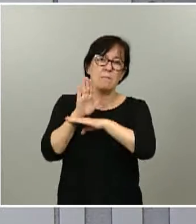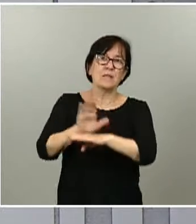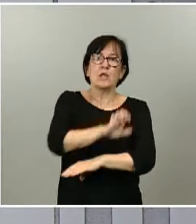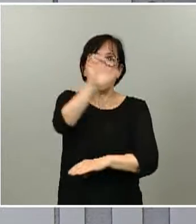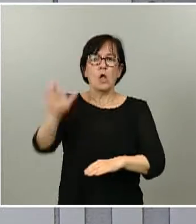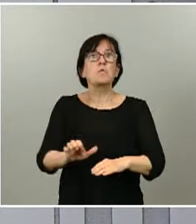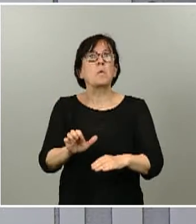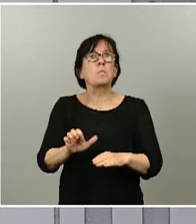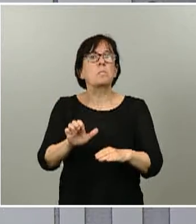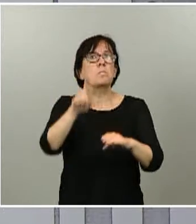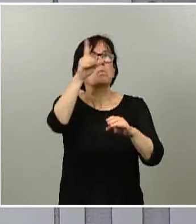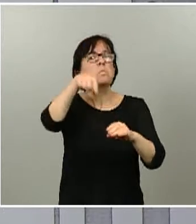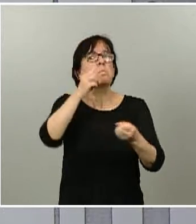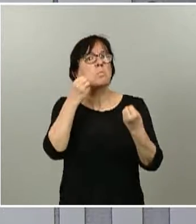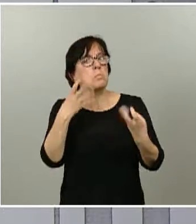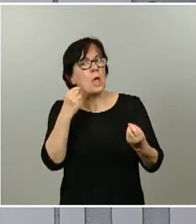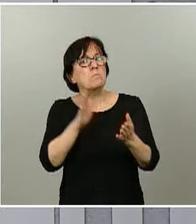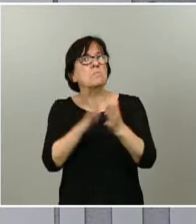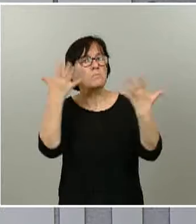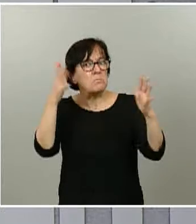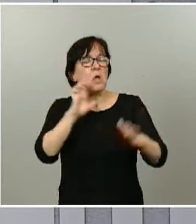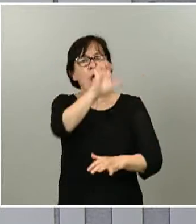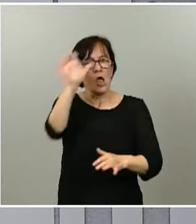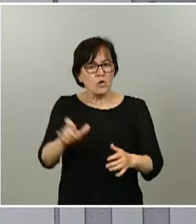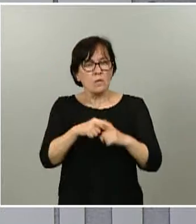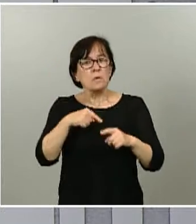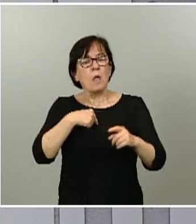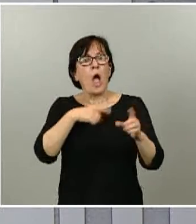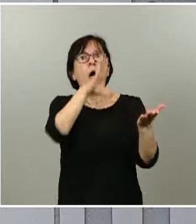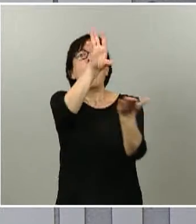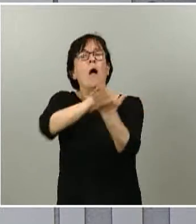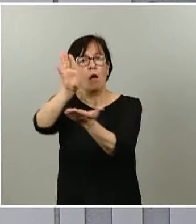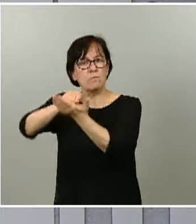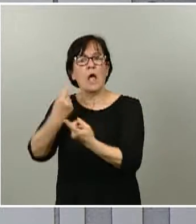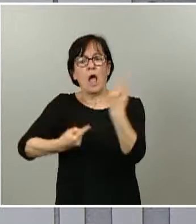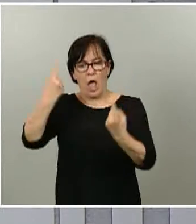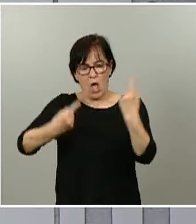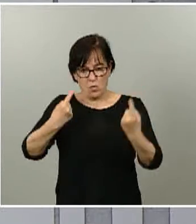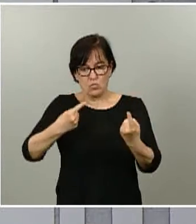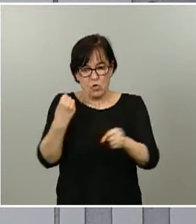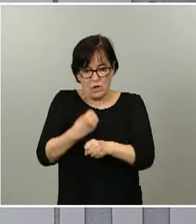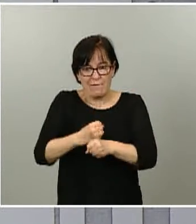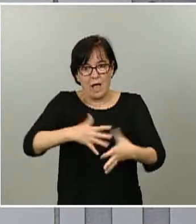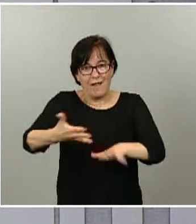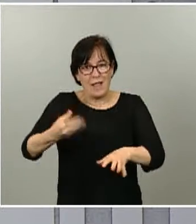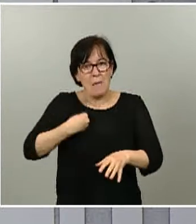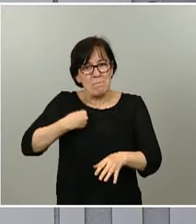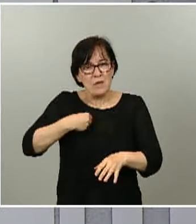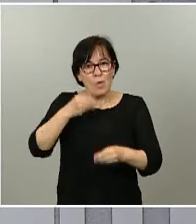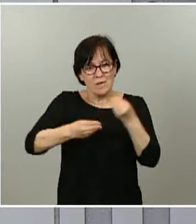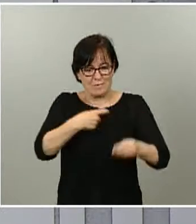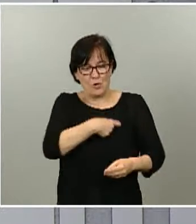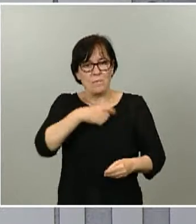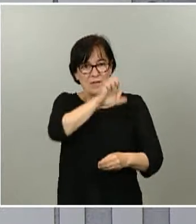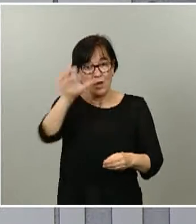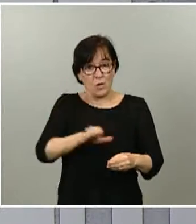en Europa. De hecho, también es fuente de inspiración para muchas de las tareas que está impulsando la propia Comisión Europea. Esa propia